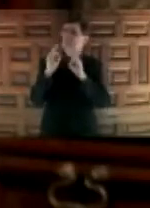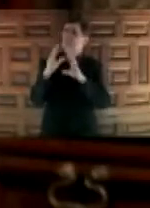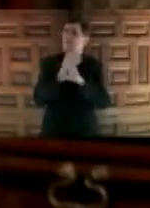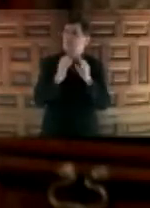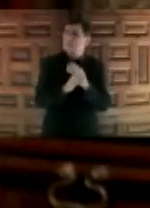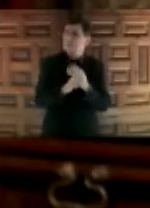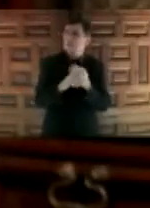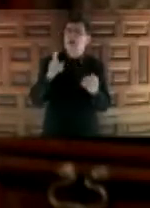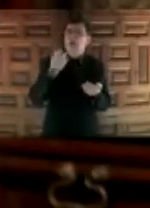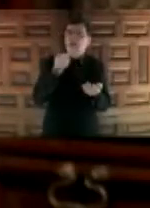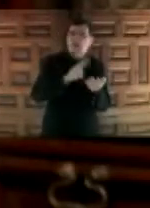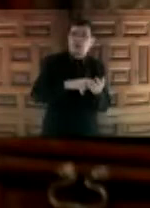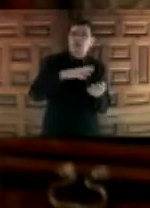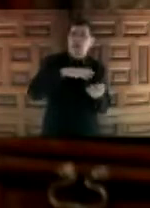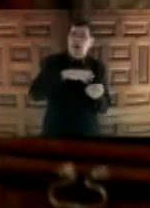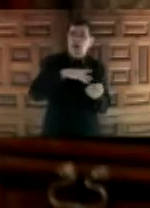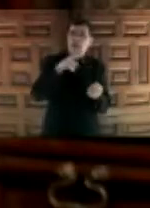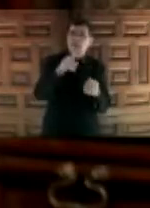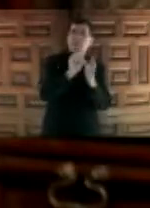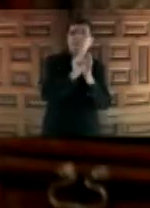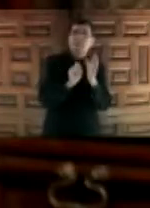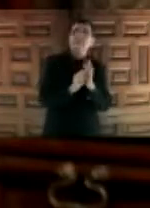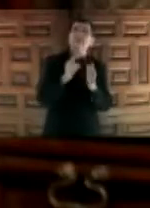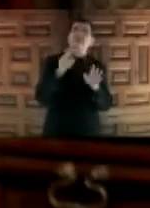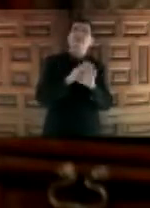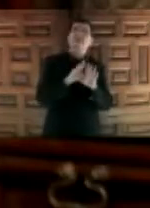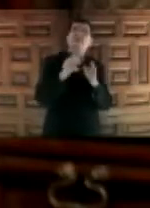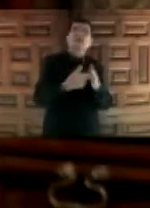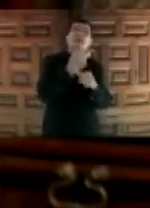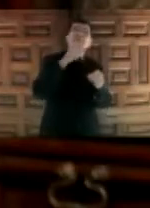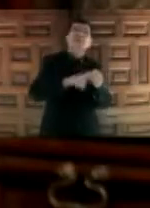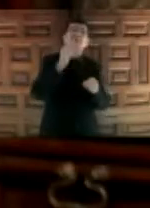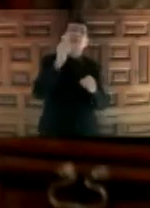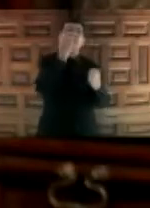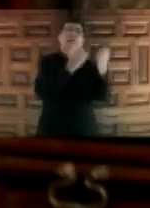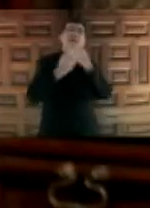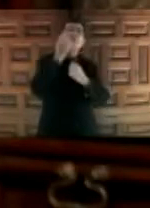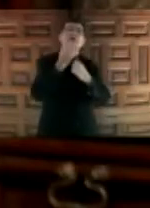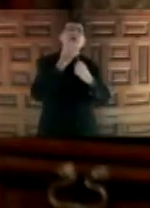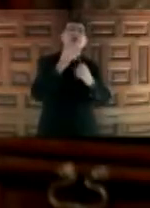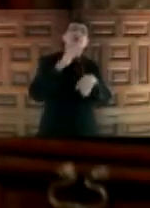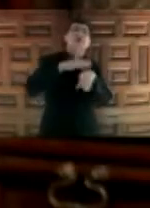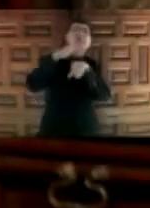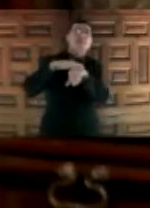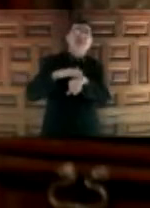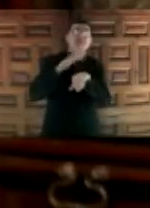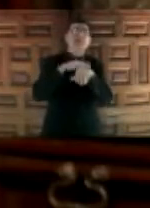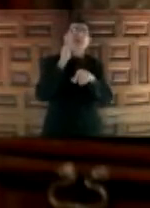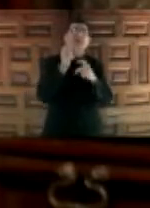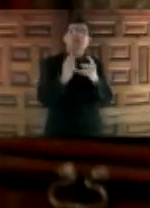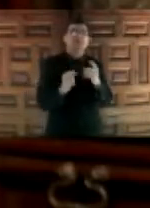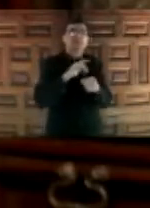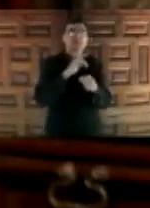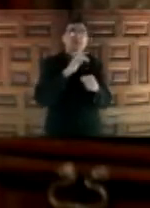circunstancia. Se acompaña además, ya se mencionó, de un sistema nacional de evaluación y acreditación, que vamos a ver en qué